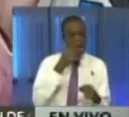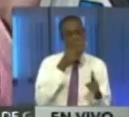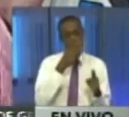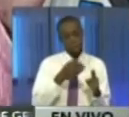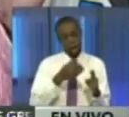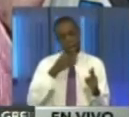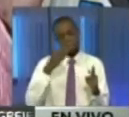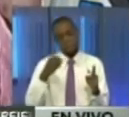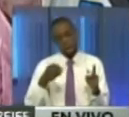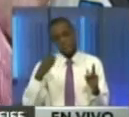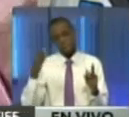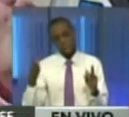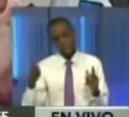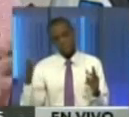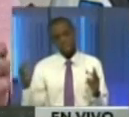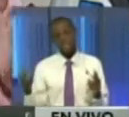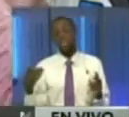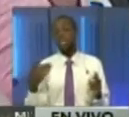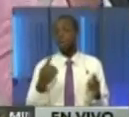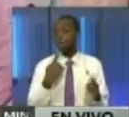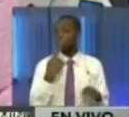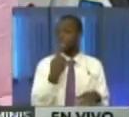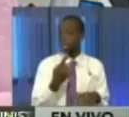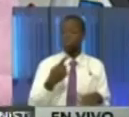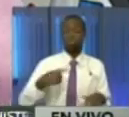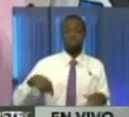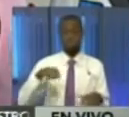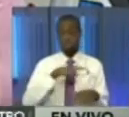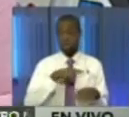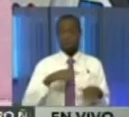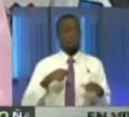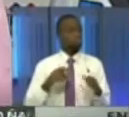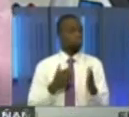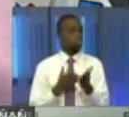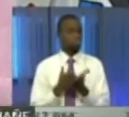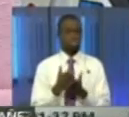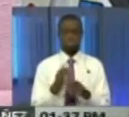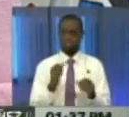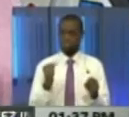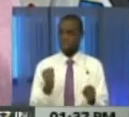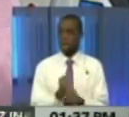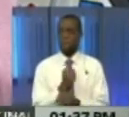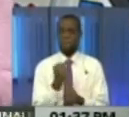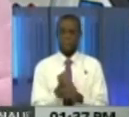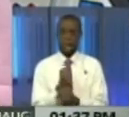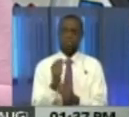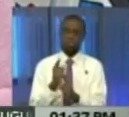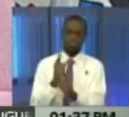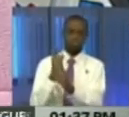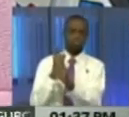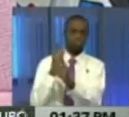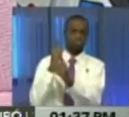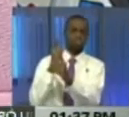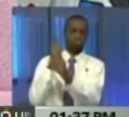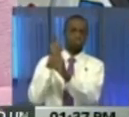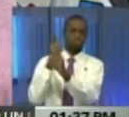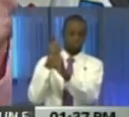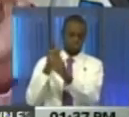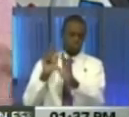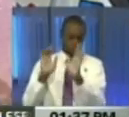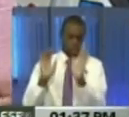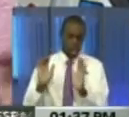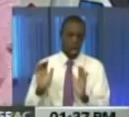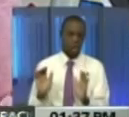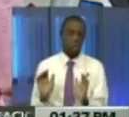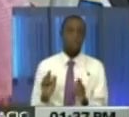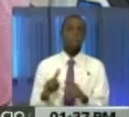dije, nosotros probablemente vamos a estar trabajando hacia eso en algún momento,